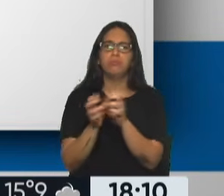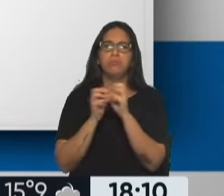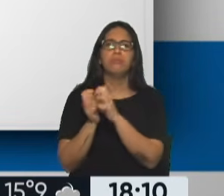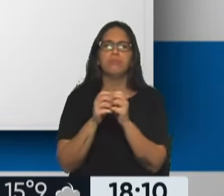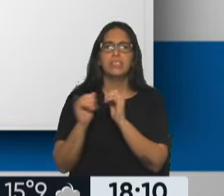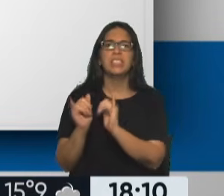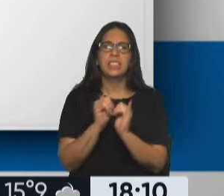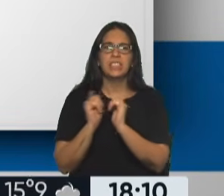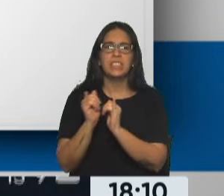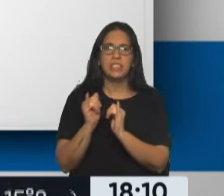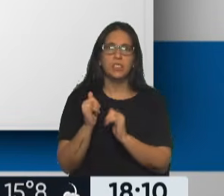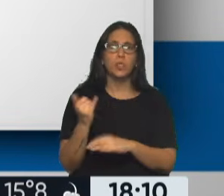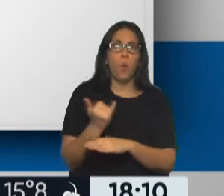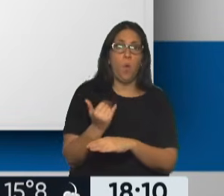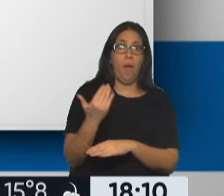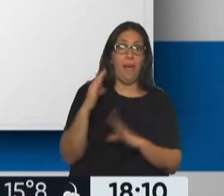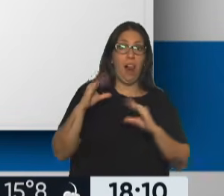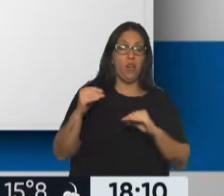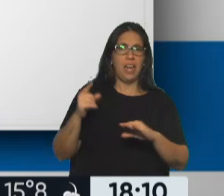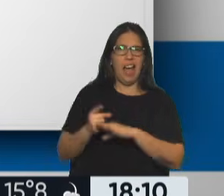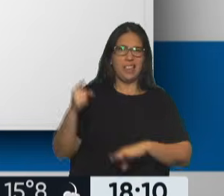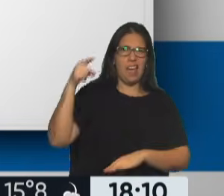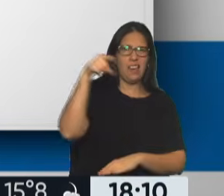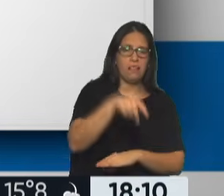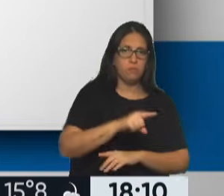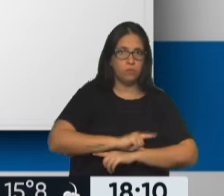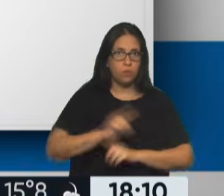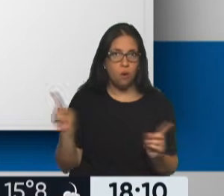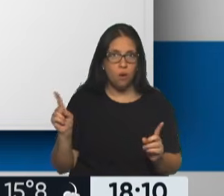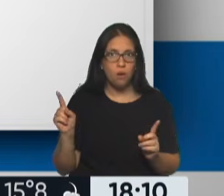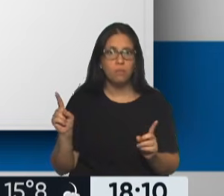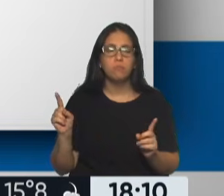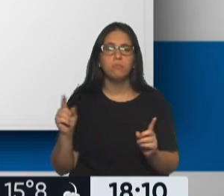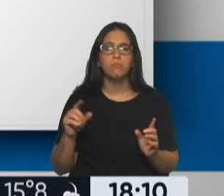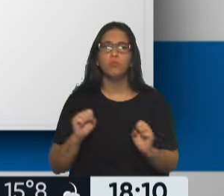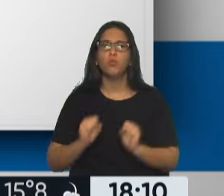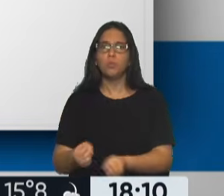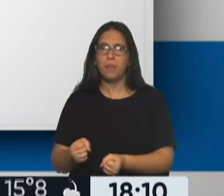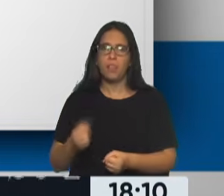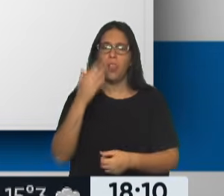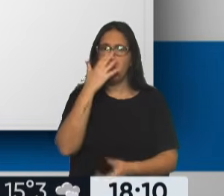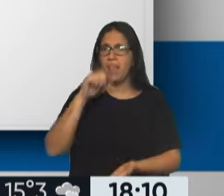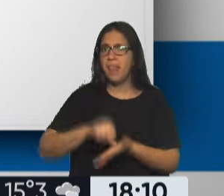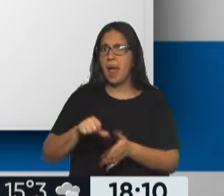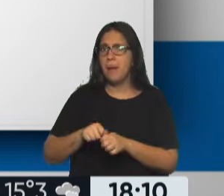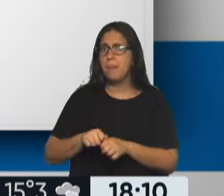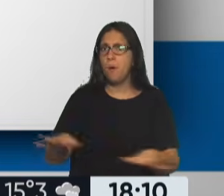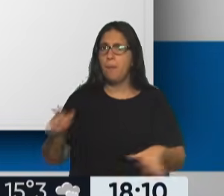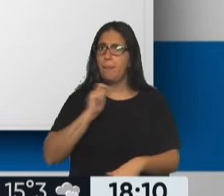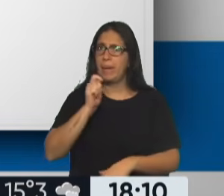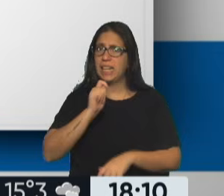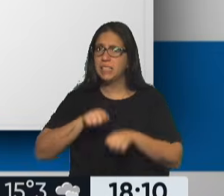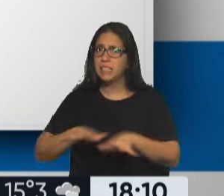suspendido un ataque del jueves a la noche, ¿no? Correcto. Después, la prensa iraní, lo que dice Donald Trump en ese tuit es